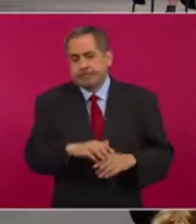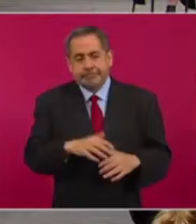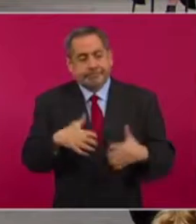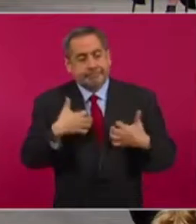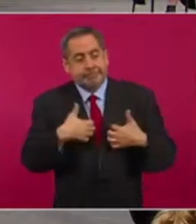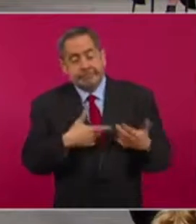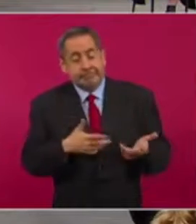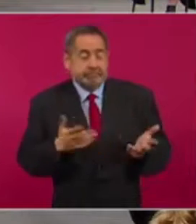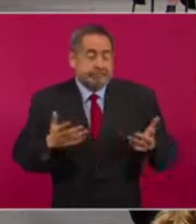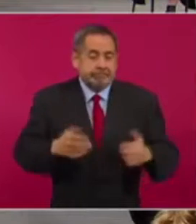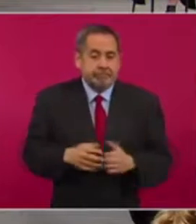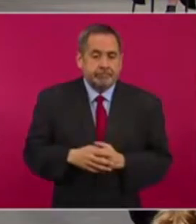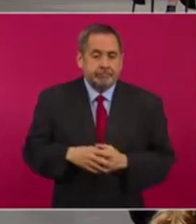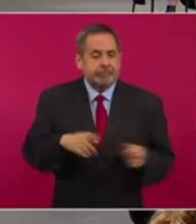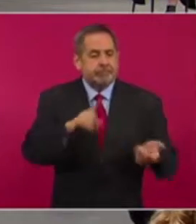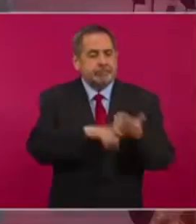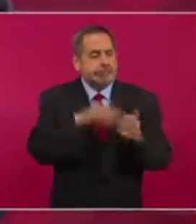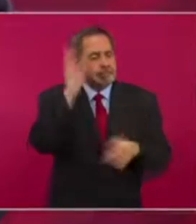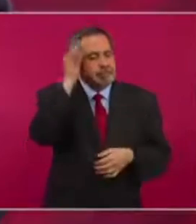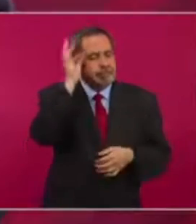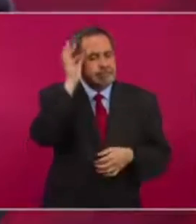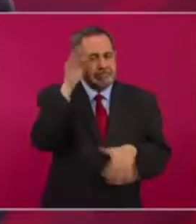los achichincles